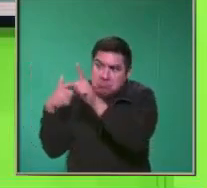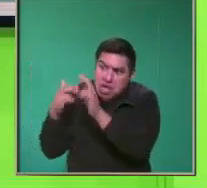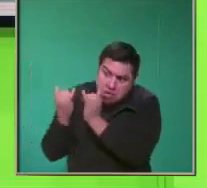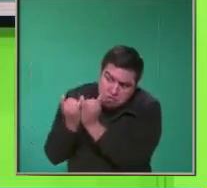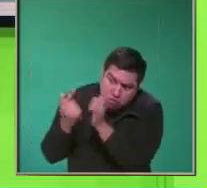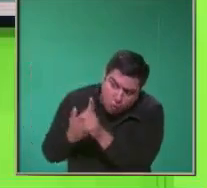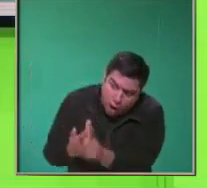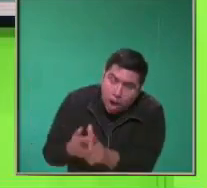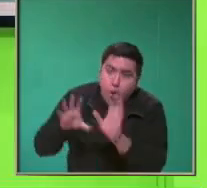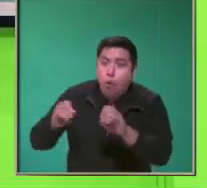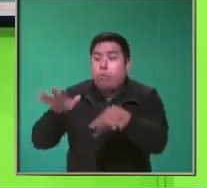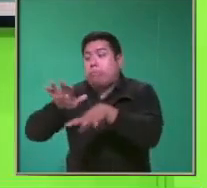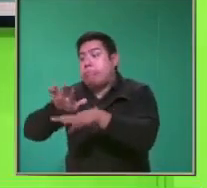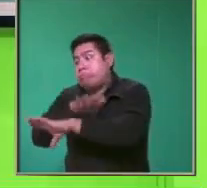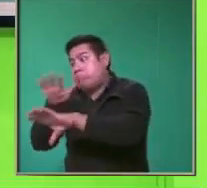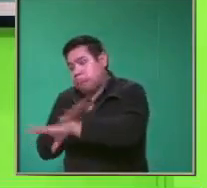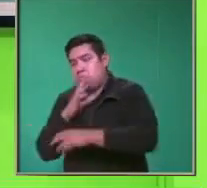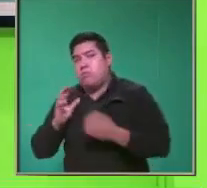clima. Bien,